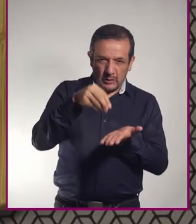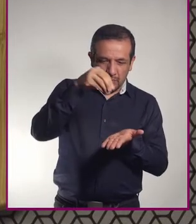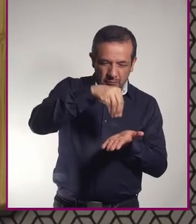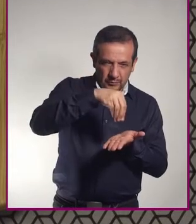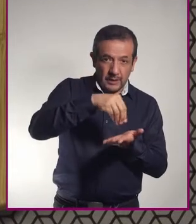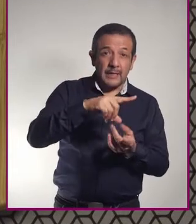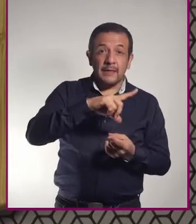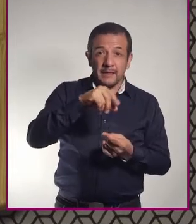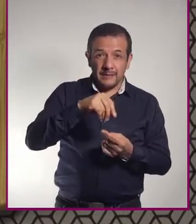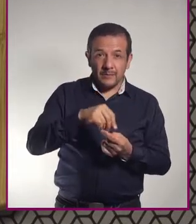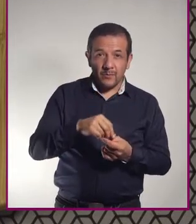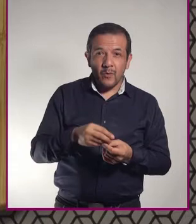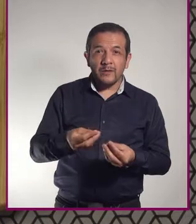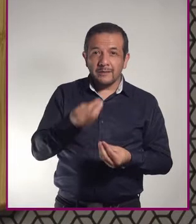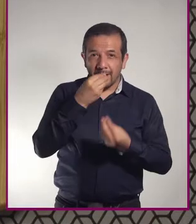Lista para servirse.